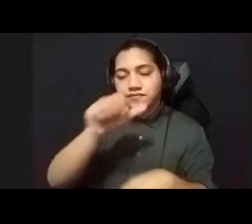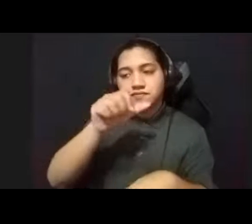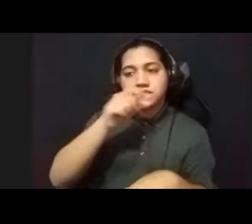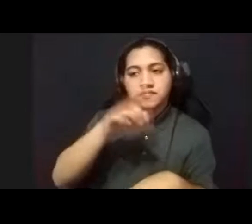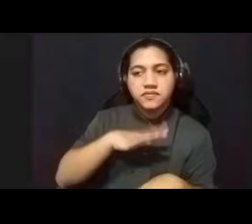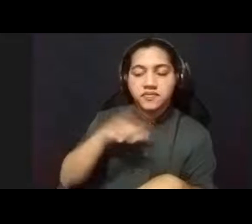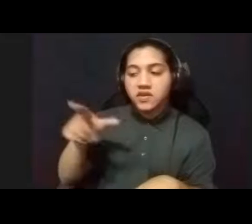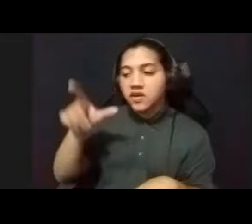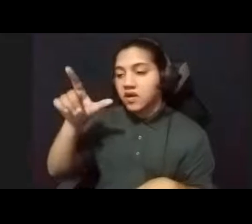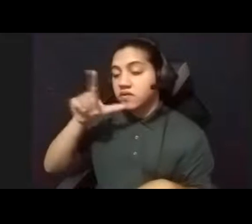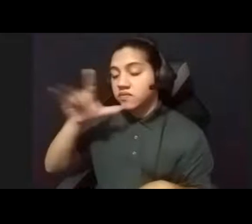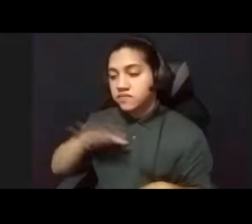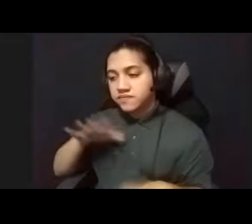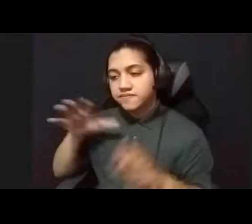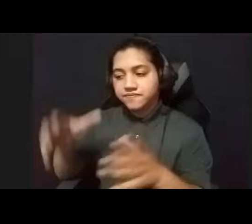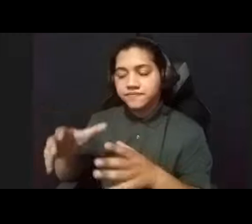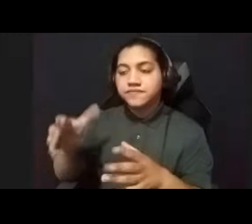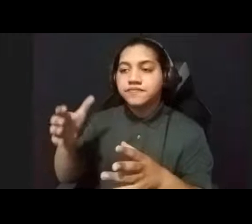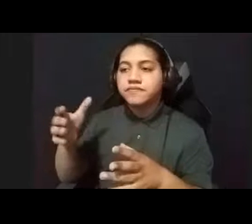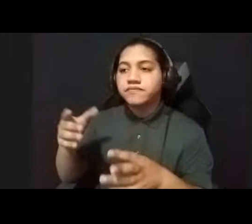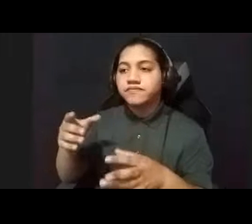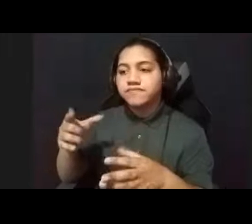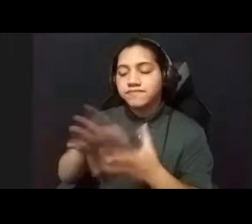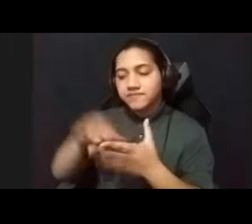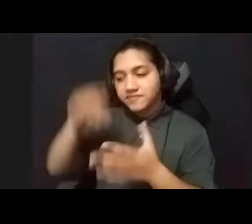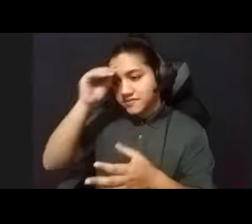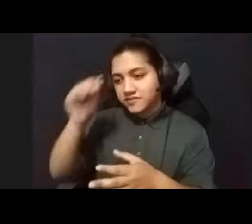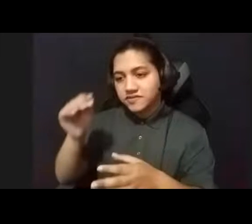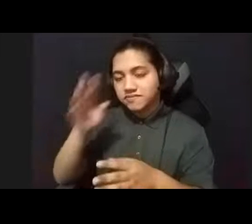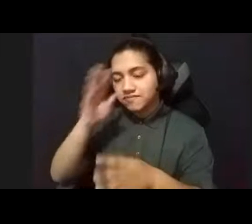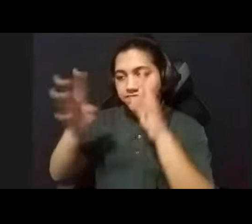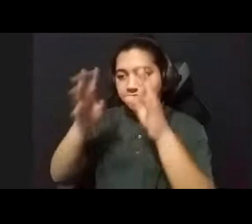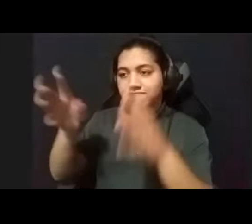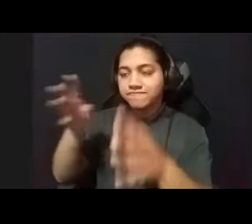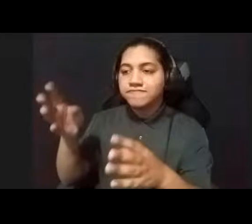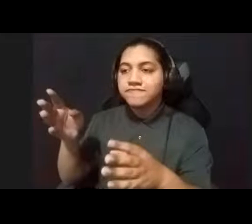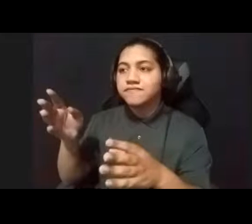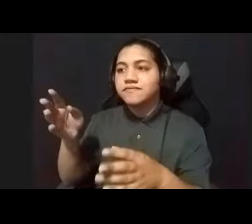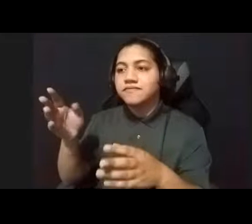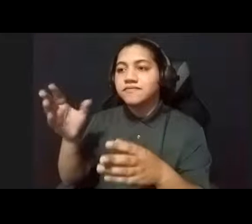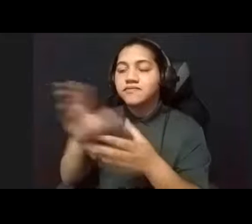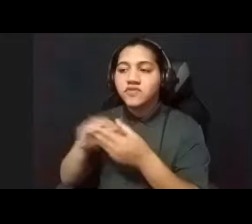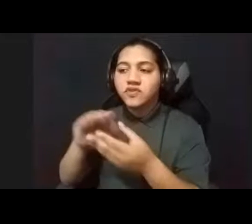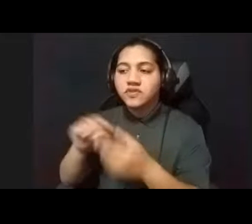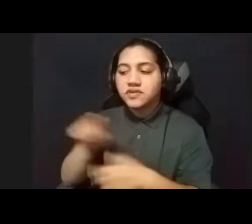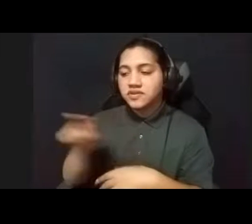en estos grupos aprendieron a crear códigos que solo ellas podían